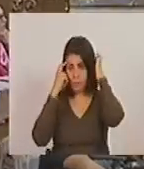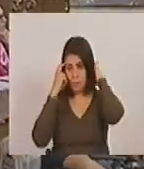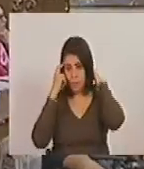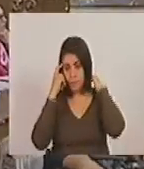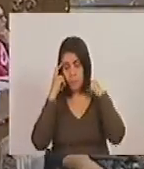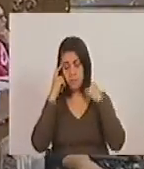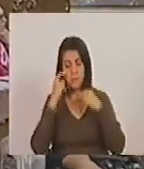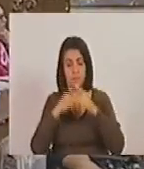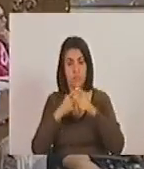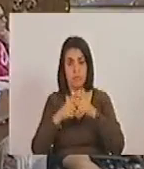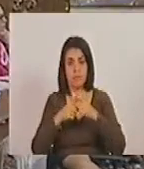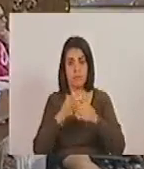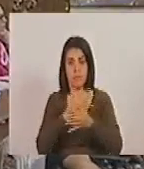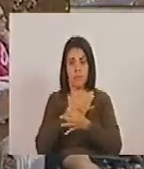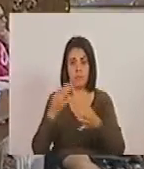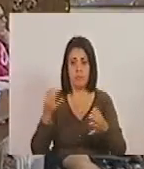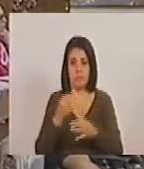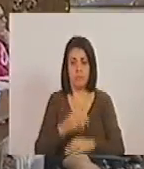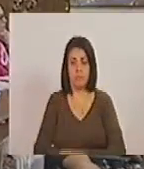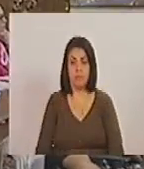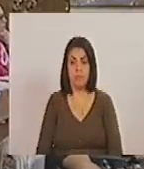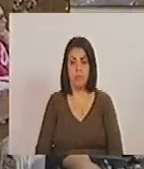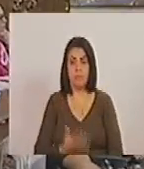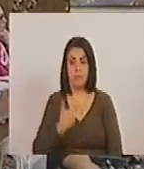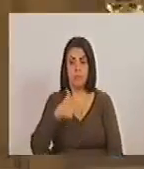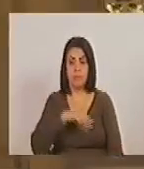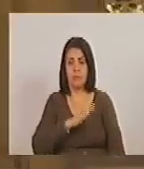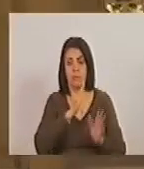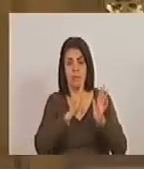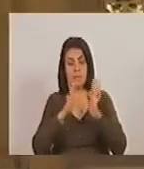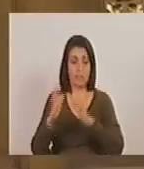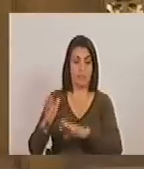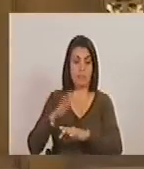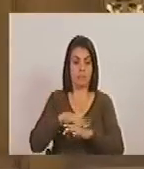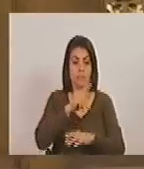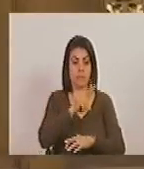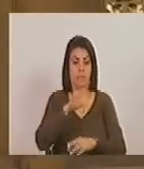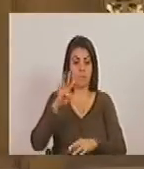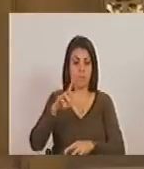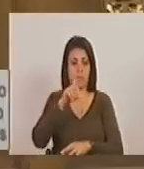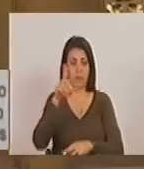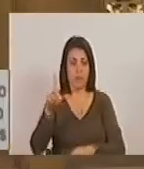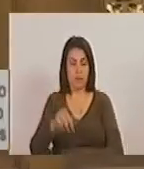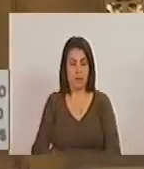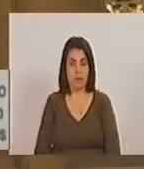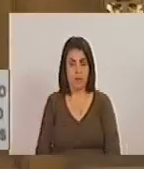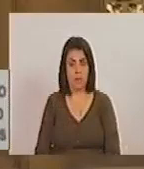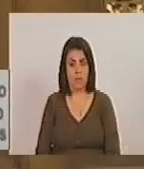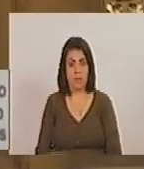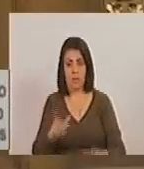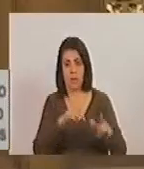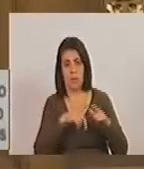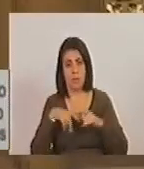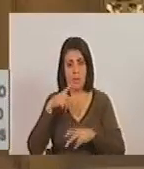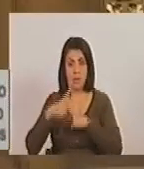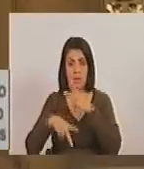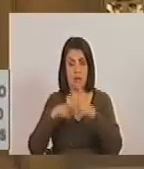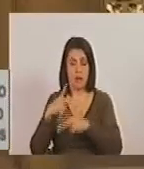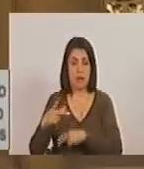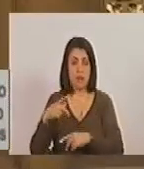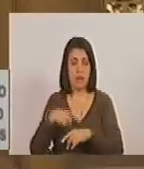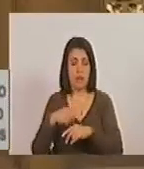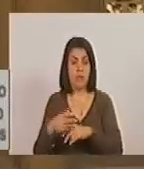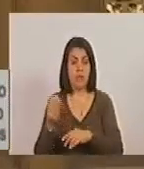acto extraordinario que estamos organizando para el 24 de julio en el sitio donde se produjo la batalla